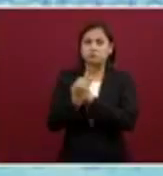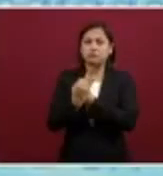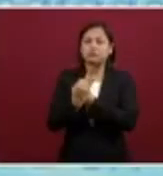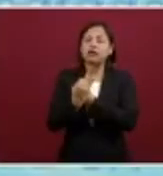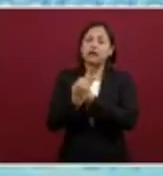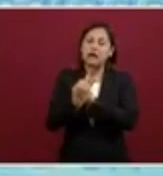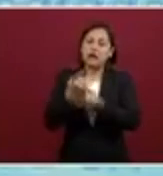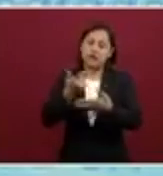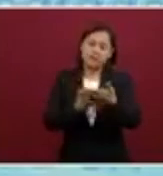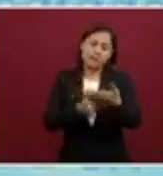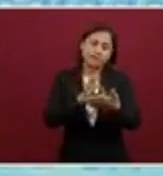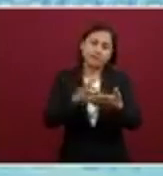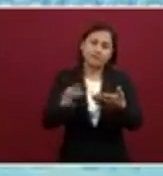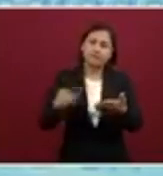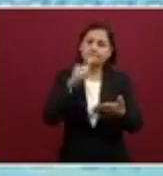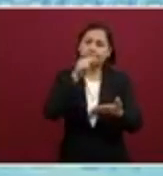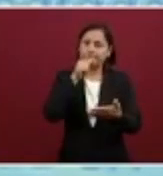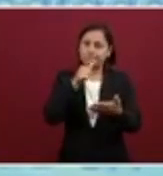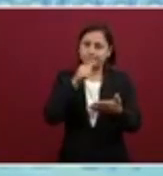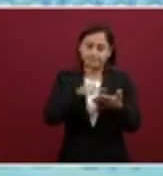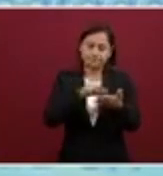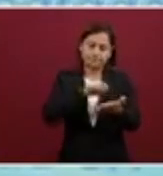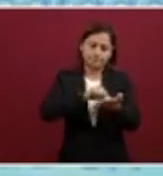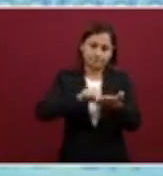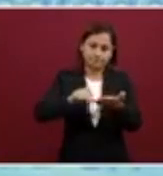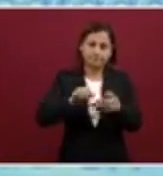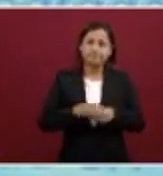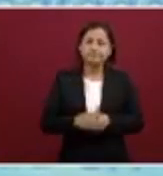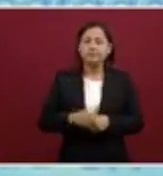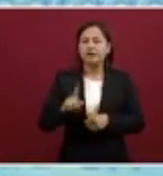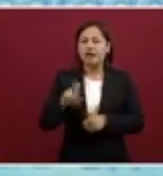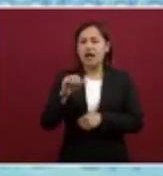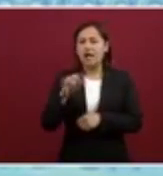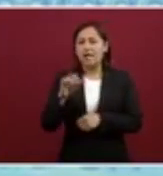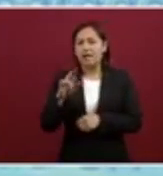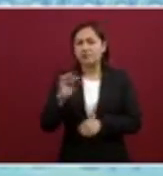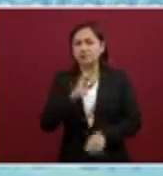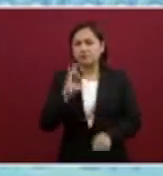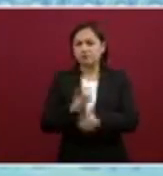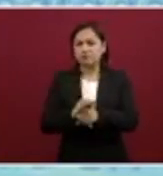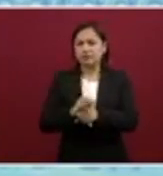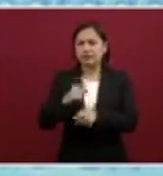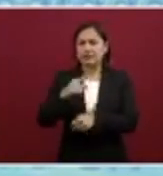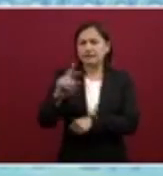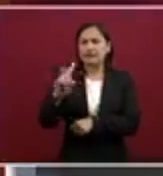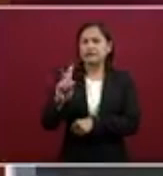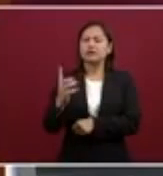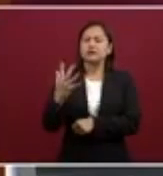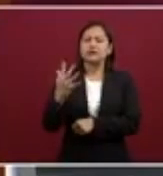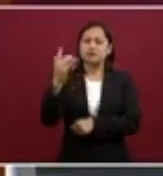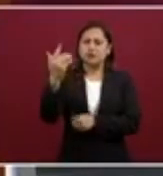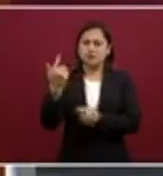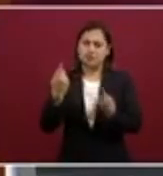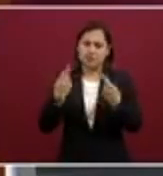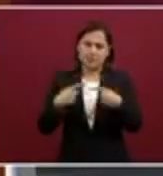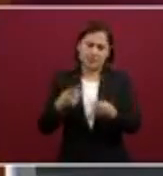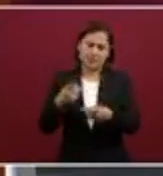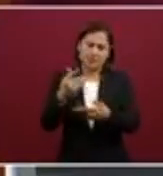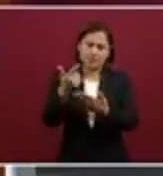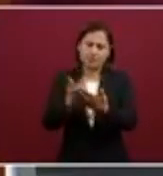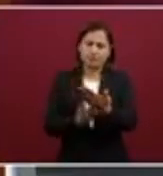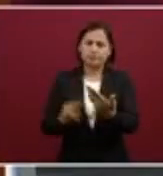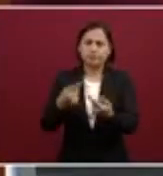tenemos aquí de estadística de amparos? De los 135 mil contribuyentes, hay 260 estaban amparados